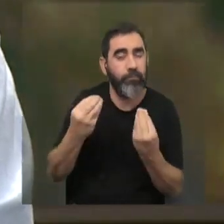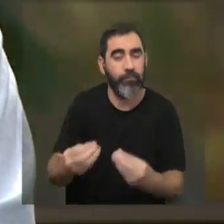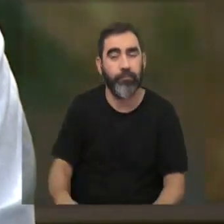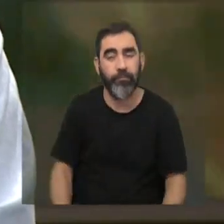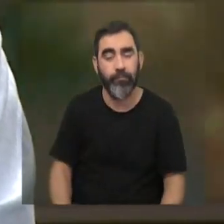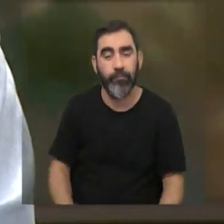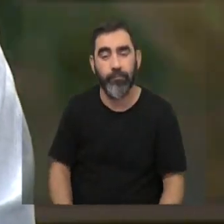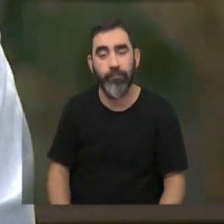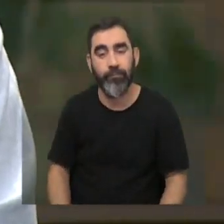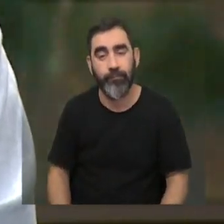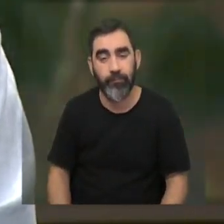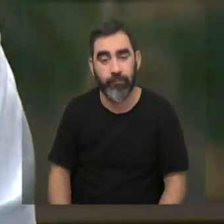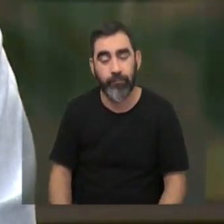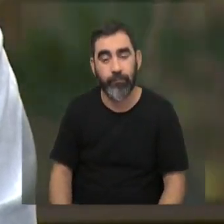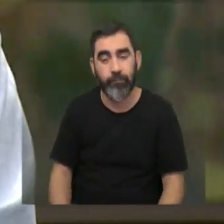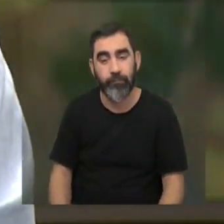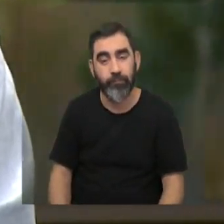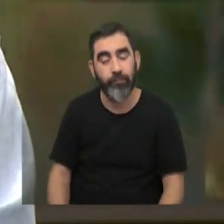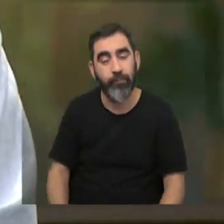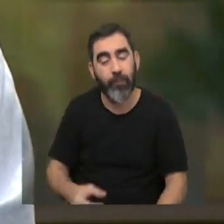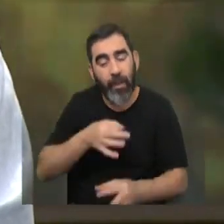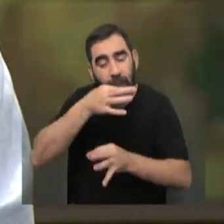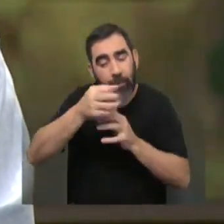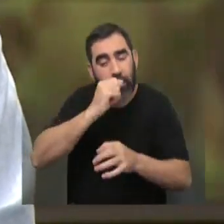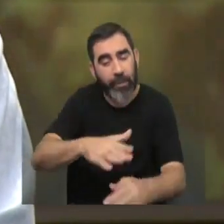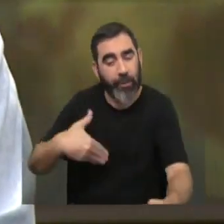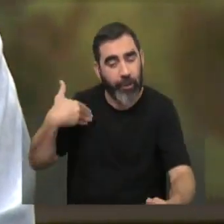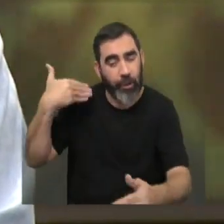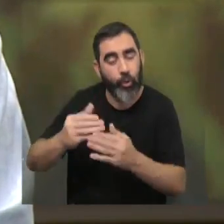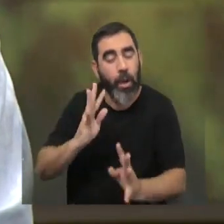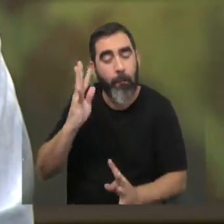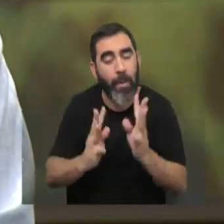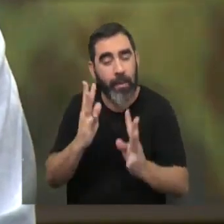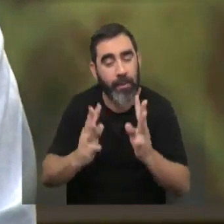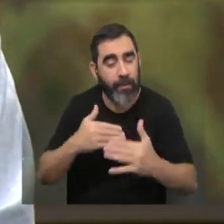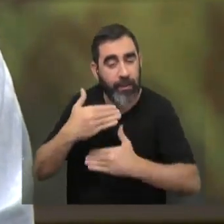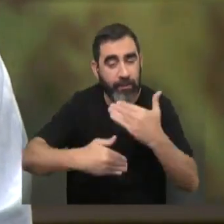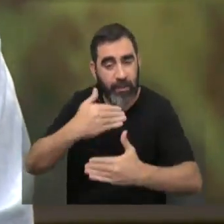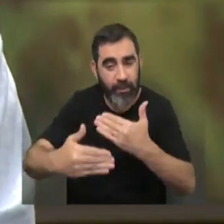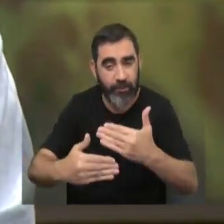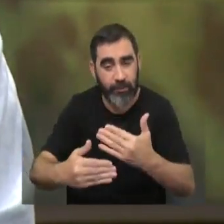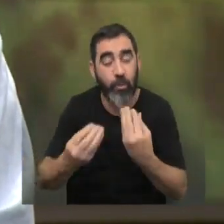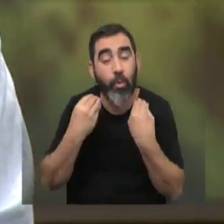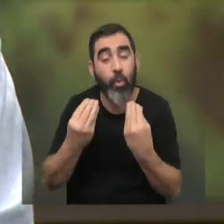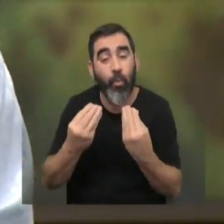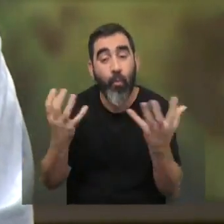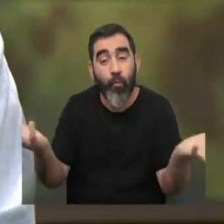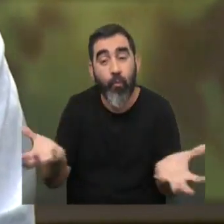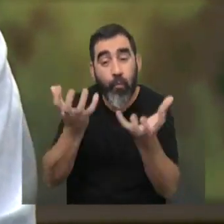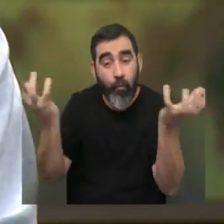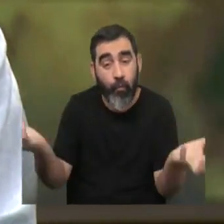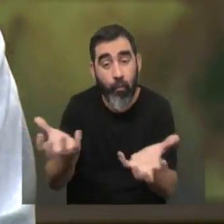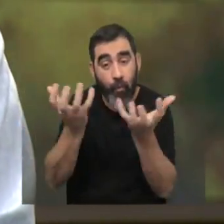Sí. Bueno, antes que nada introducir un poco la historia de los pastizales, cómo han evolucionado y cómo el fuego, entre